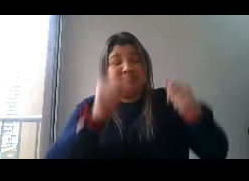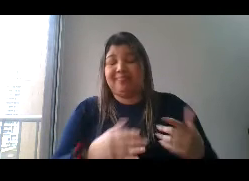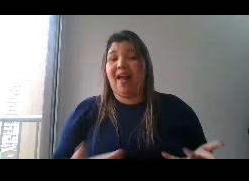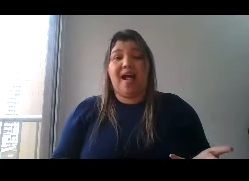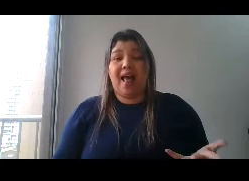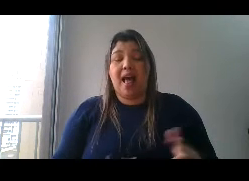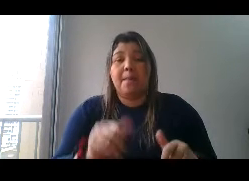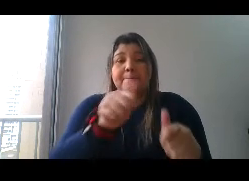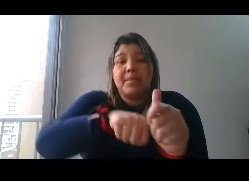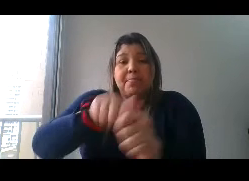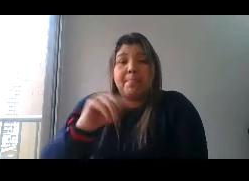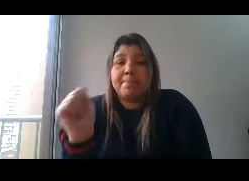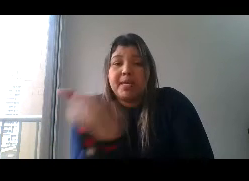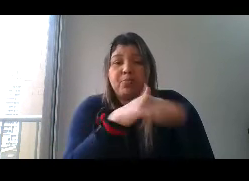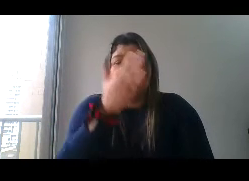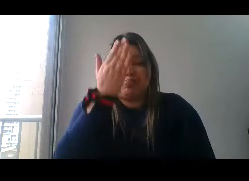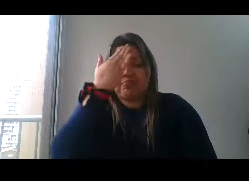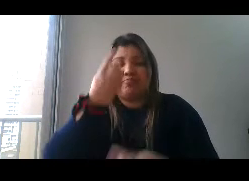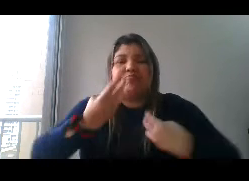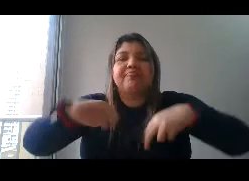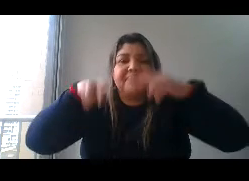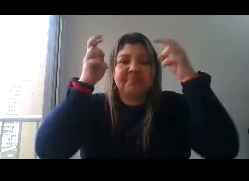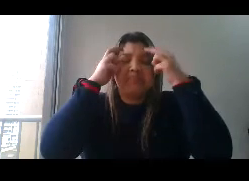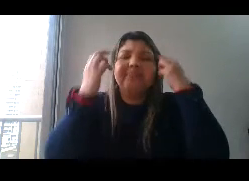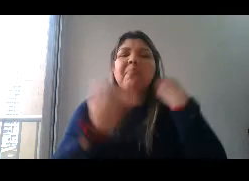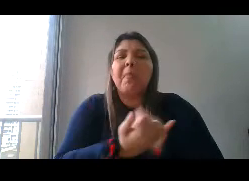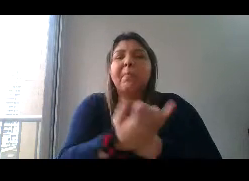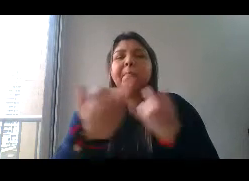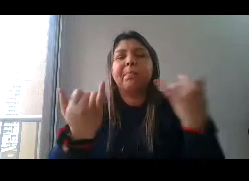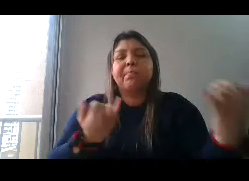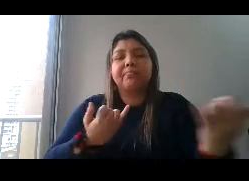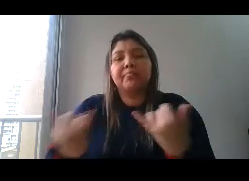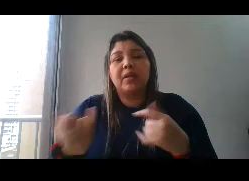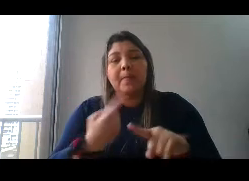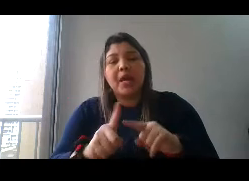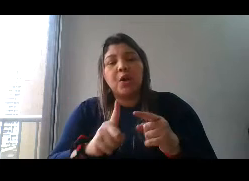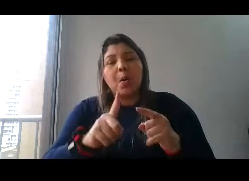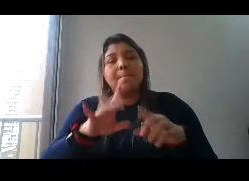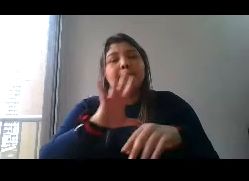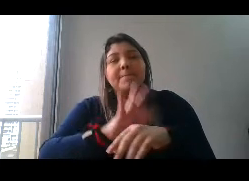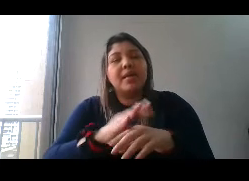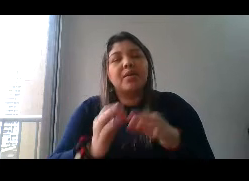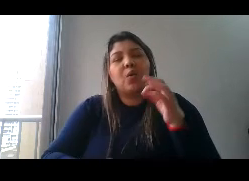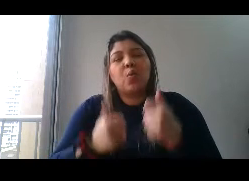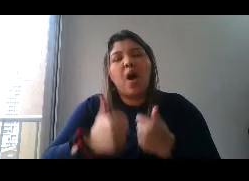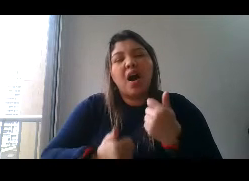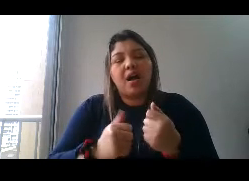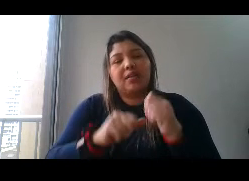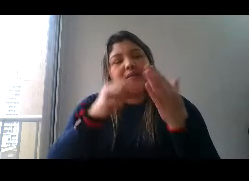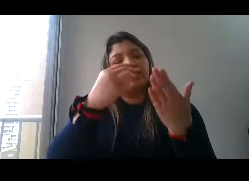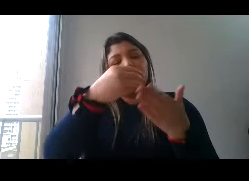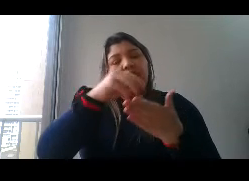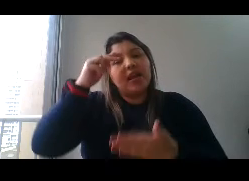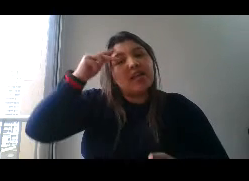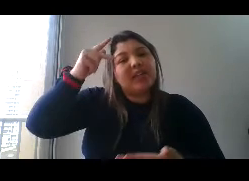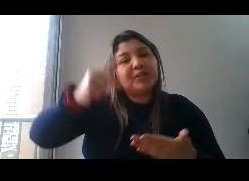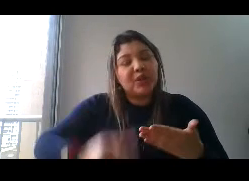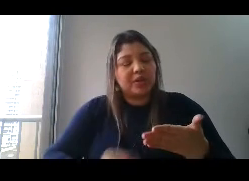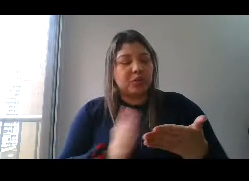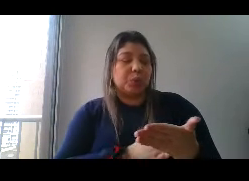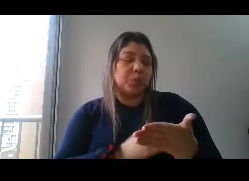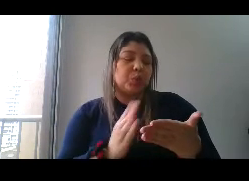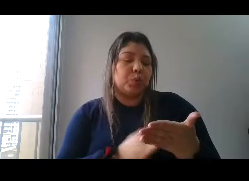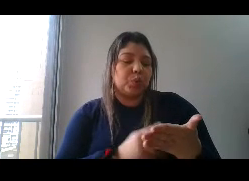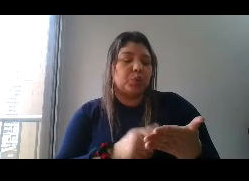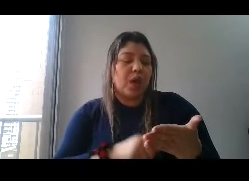debe estar establecido el paciente, reconocerle, revisar la historia clínica y todo eso. Mire que se dan casos y